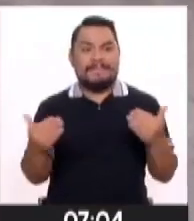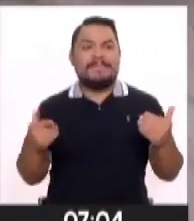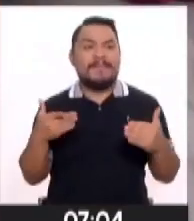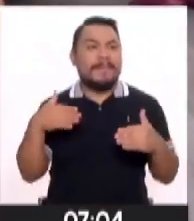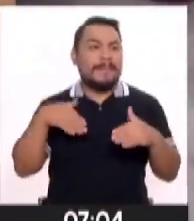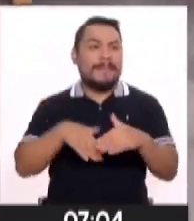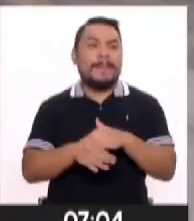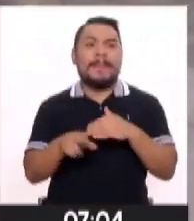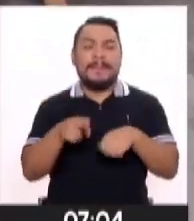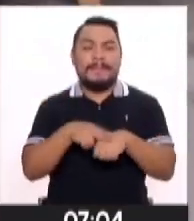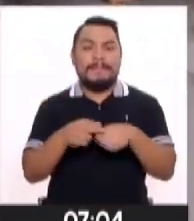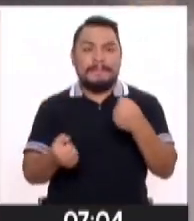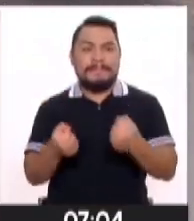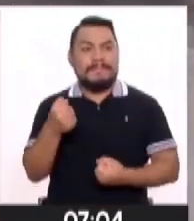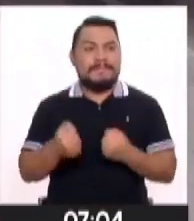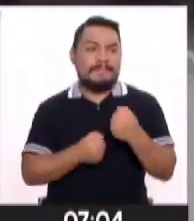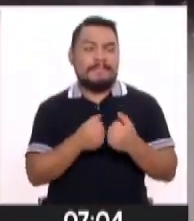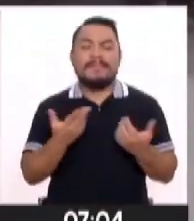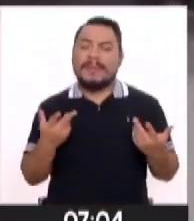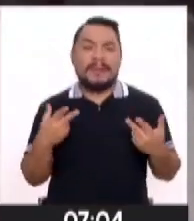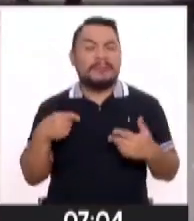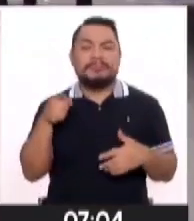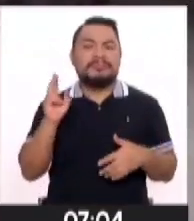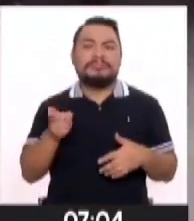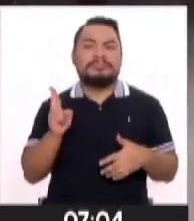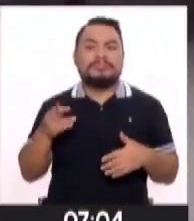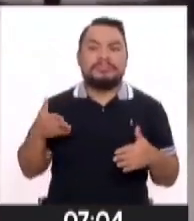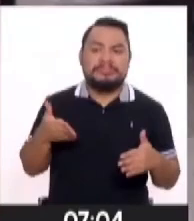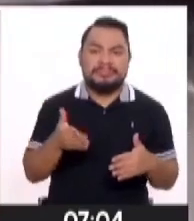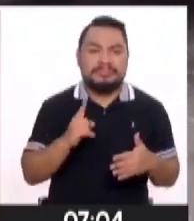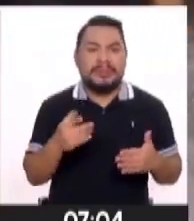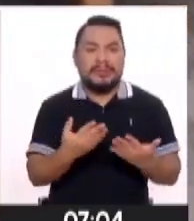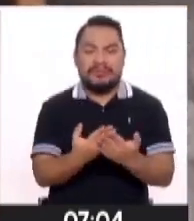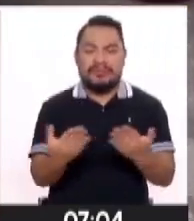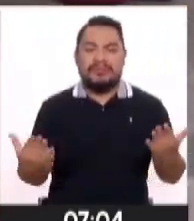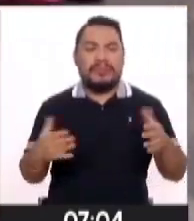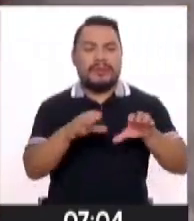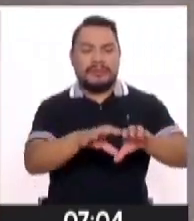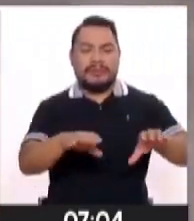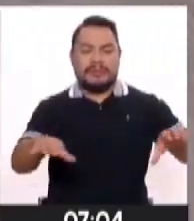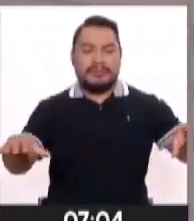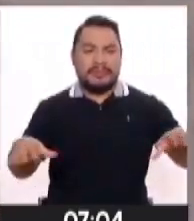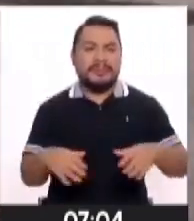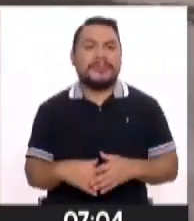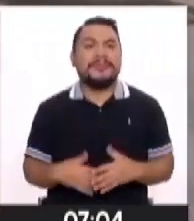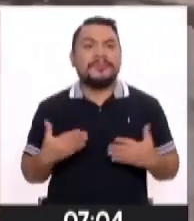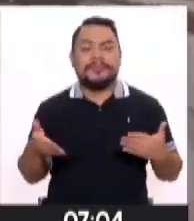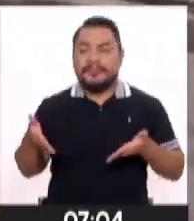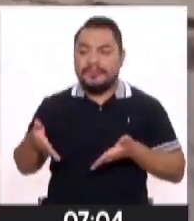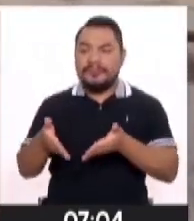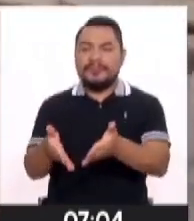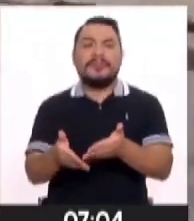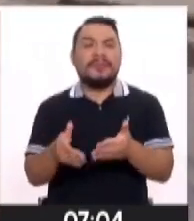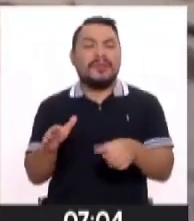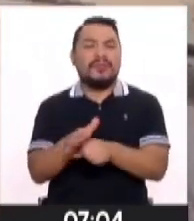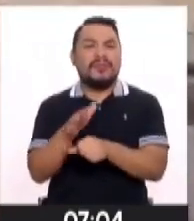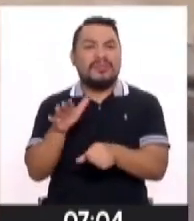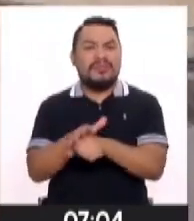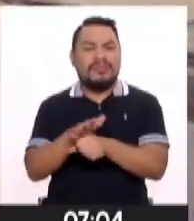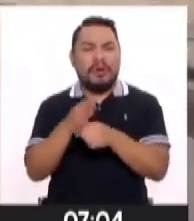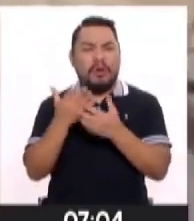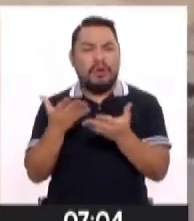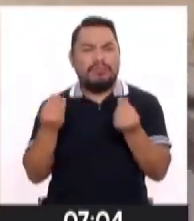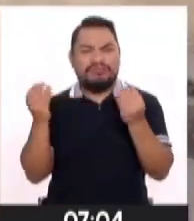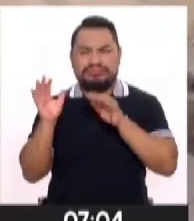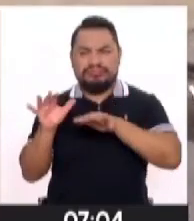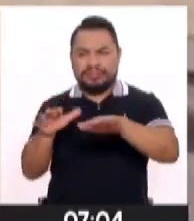ingreso normal de vehículos, incluso dificulta el tránsito de los transeúntes, porque la vereda también están ocupadas. ¿Qué es lo que ha pasado? Ya